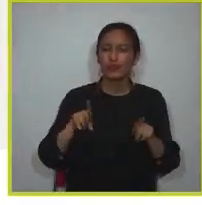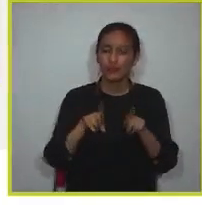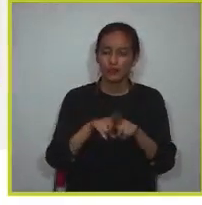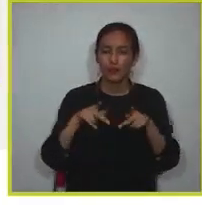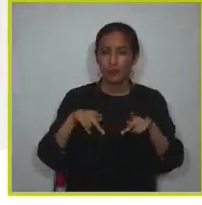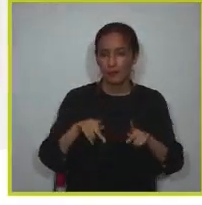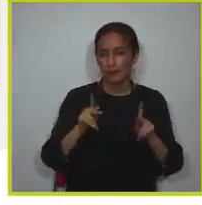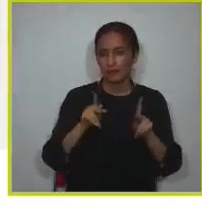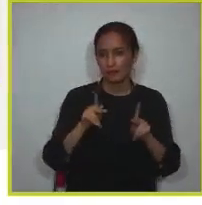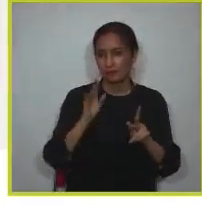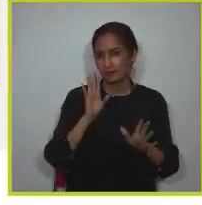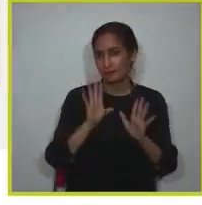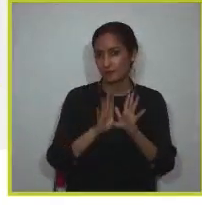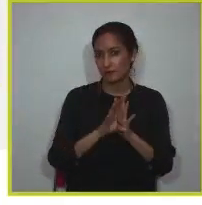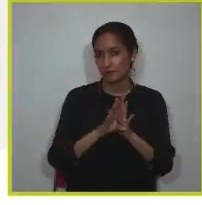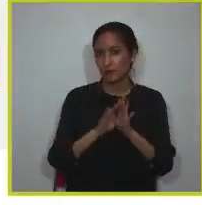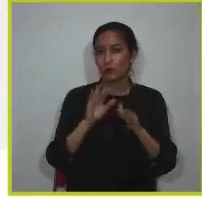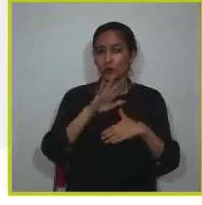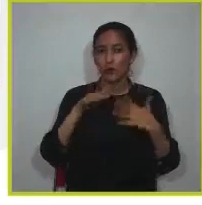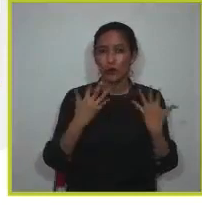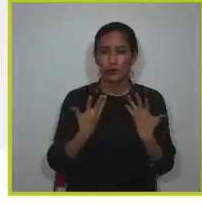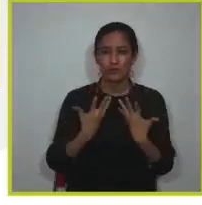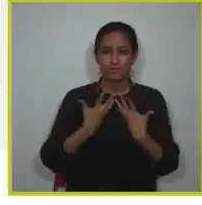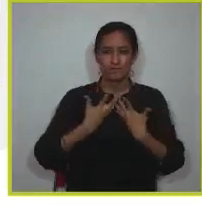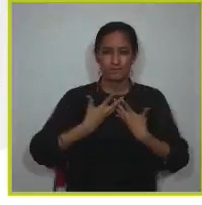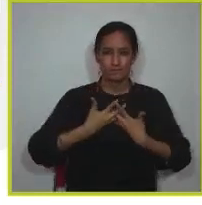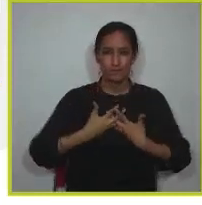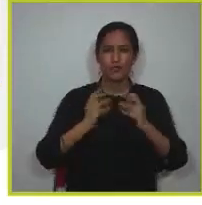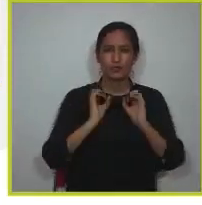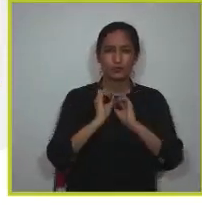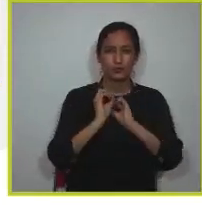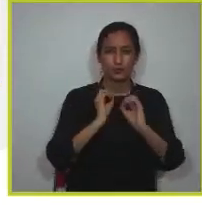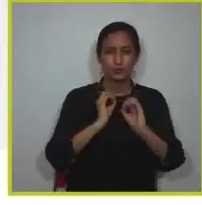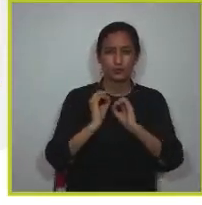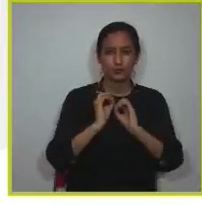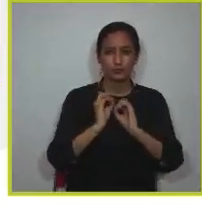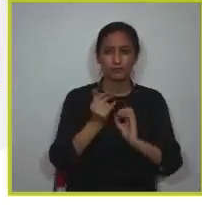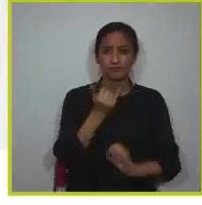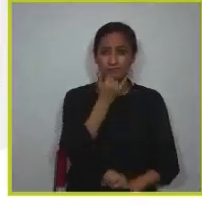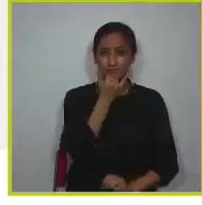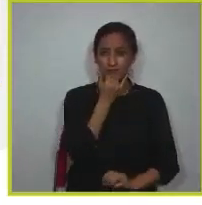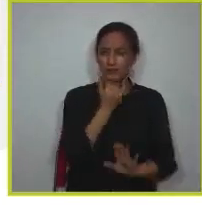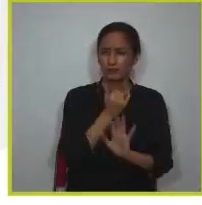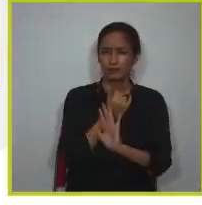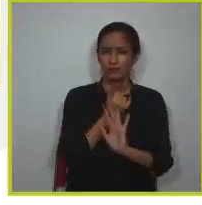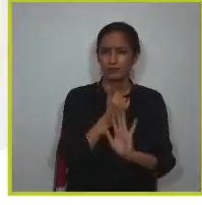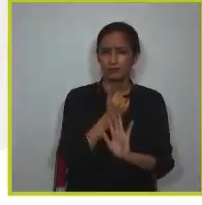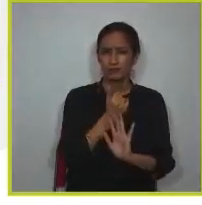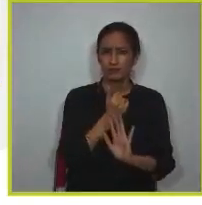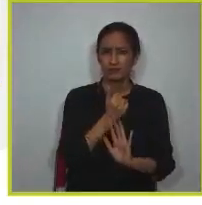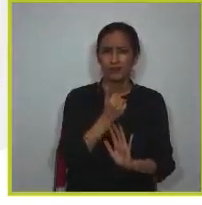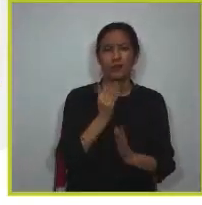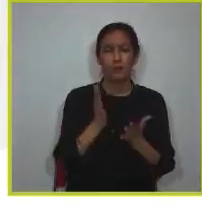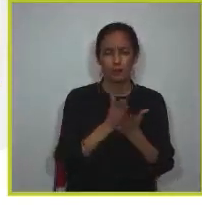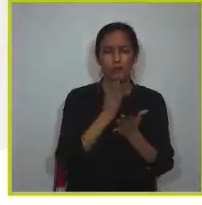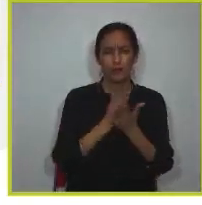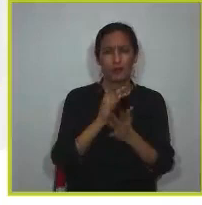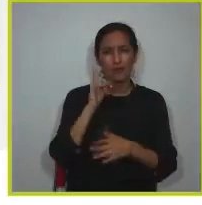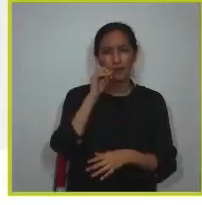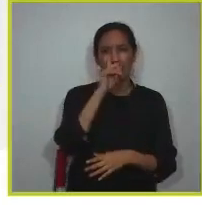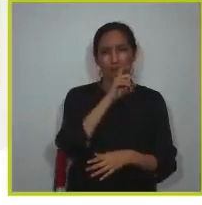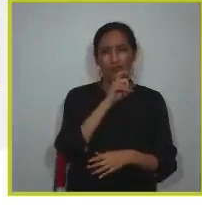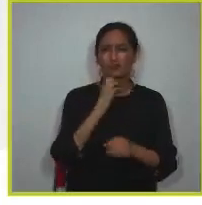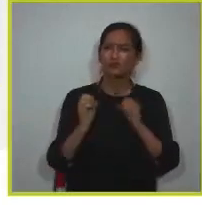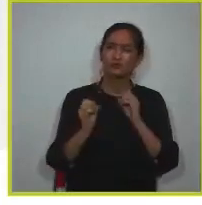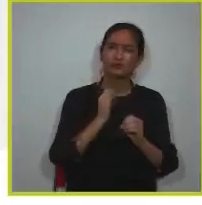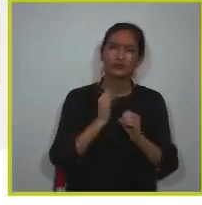permita pues que nos integremos para la solución no nos equivoquemos es un problema bastante complejo no es algo que